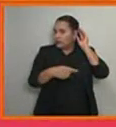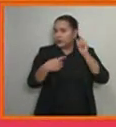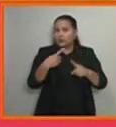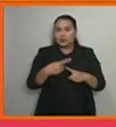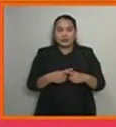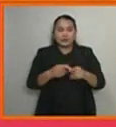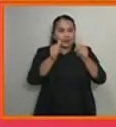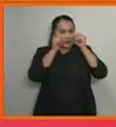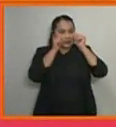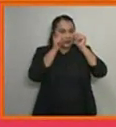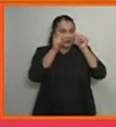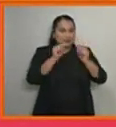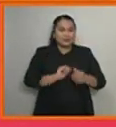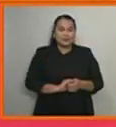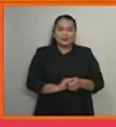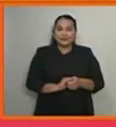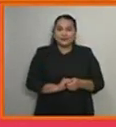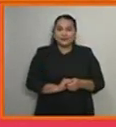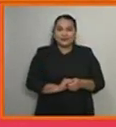atentos, porque esta es